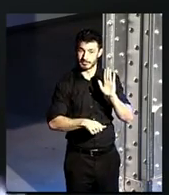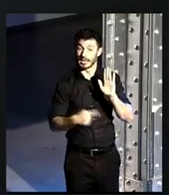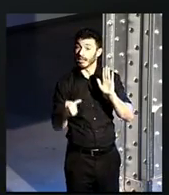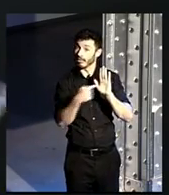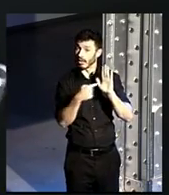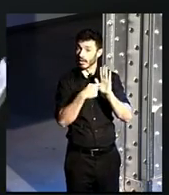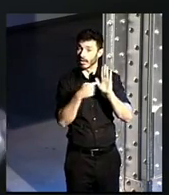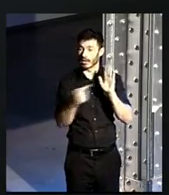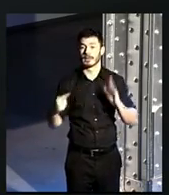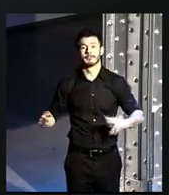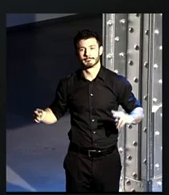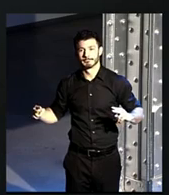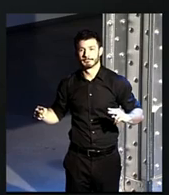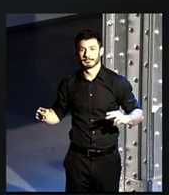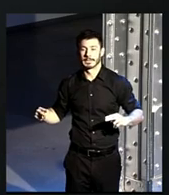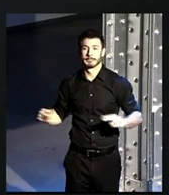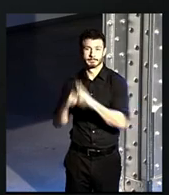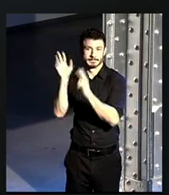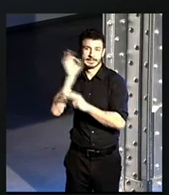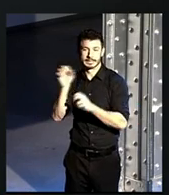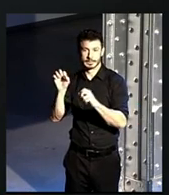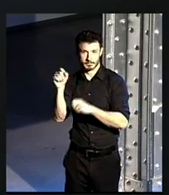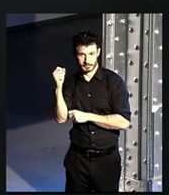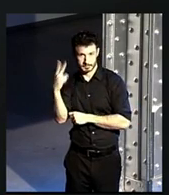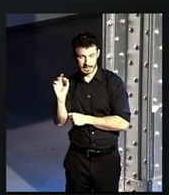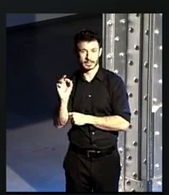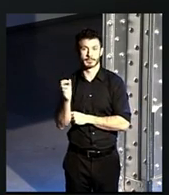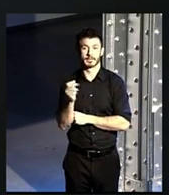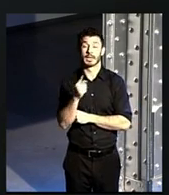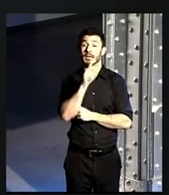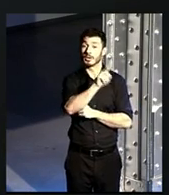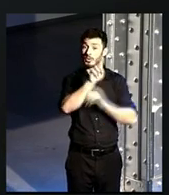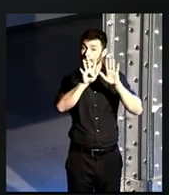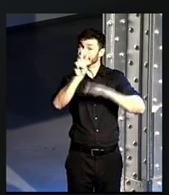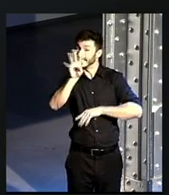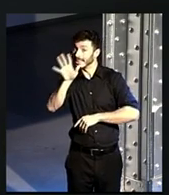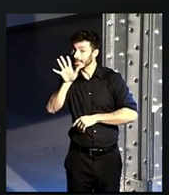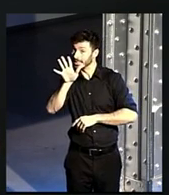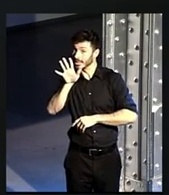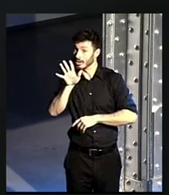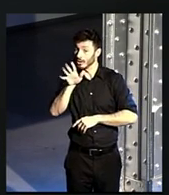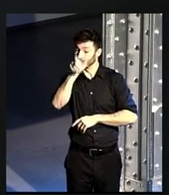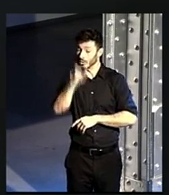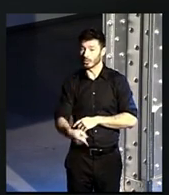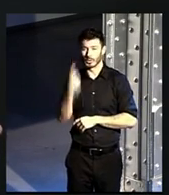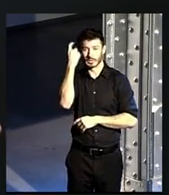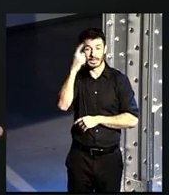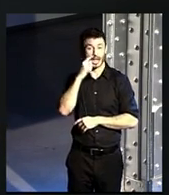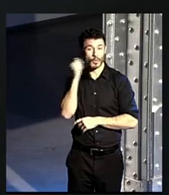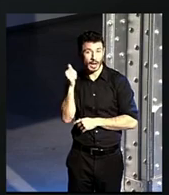siècle. Así se sabía. En 1935, una estudiante de Hungaria, se dice,